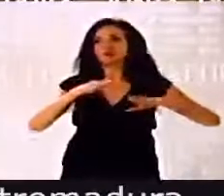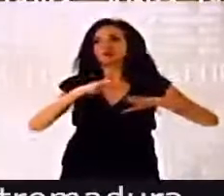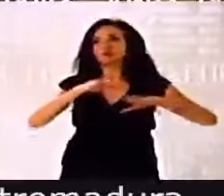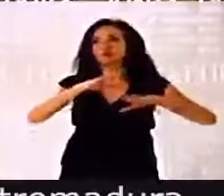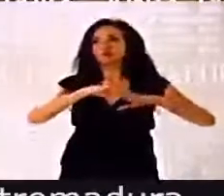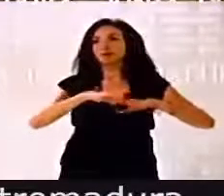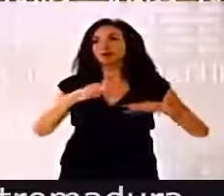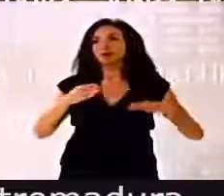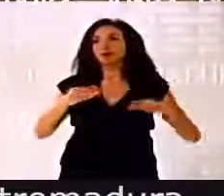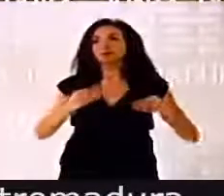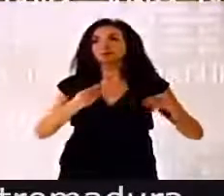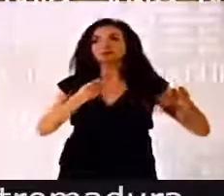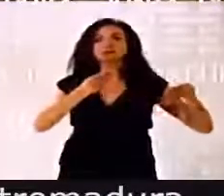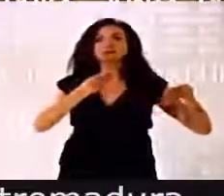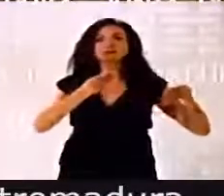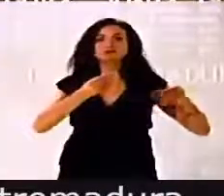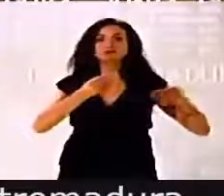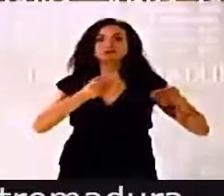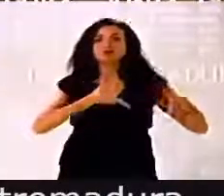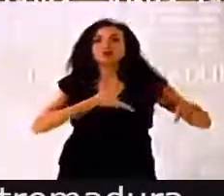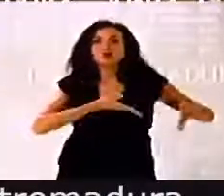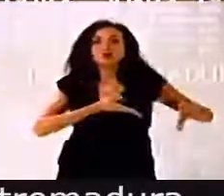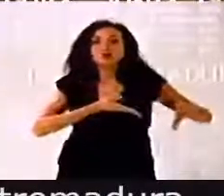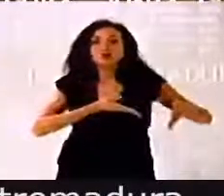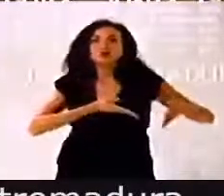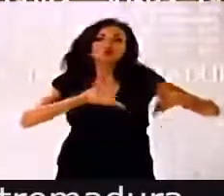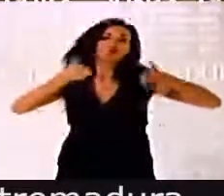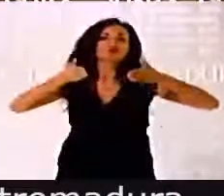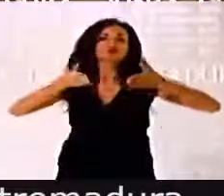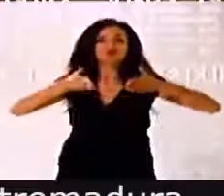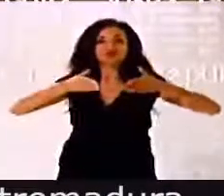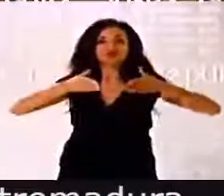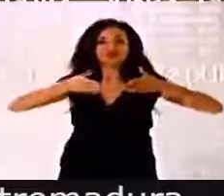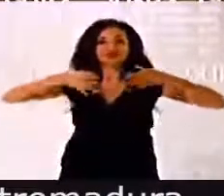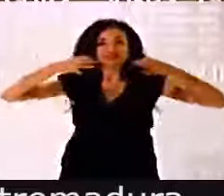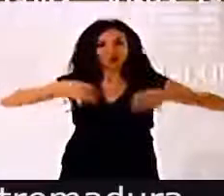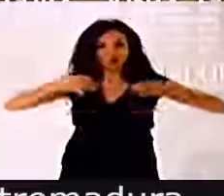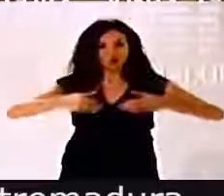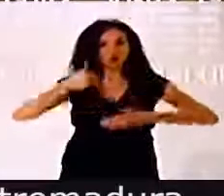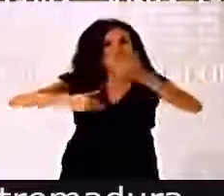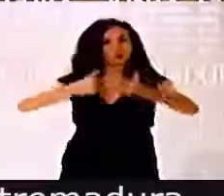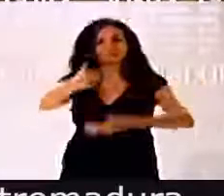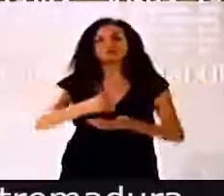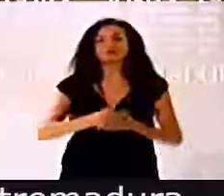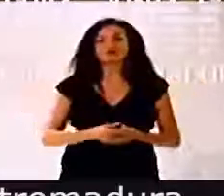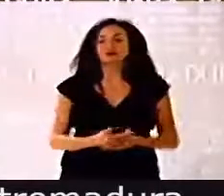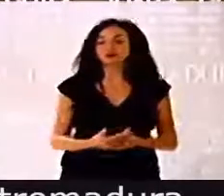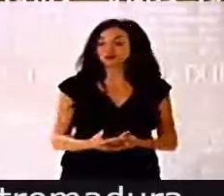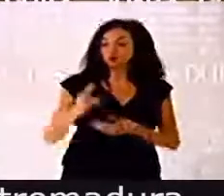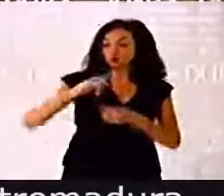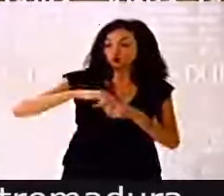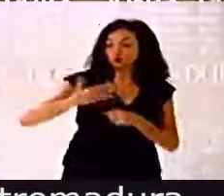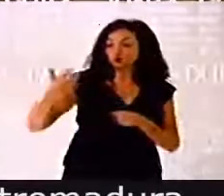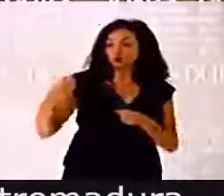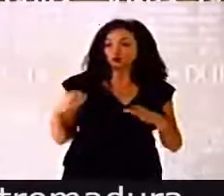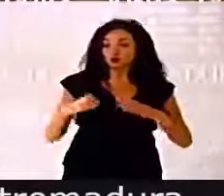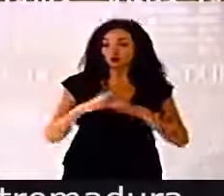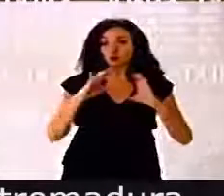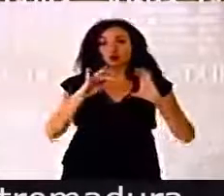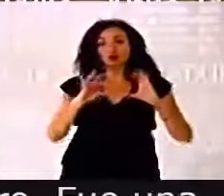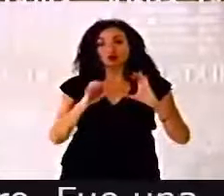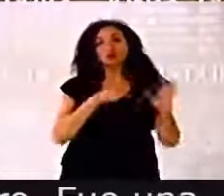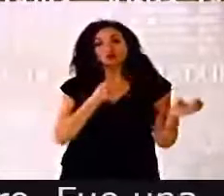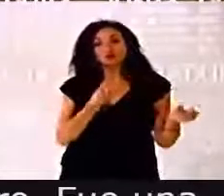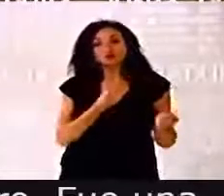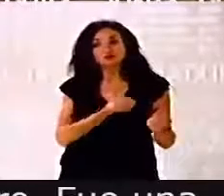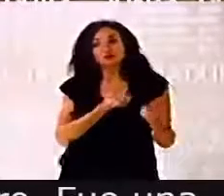nombre, un corredor, gracias Pura, un corredor seguro. Esto fue una cuestión que el pasado lunes el Grupo Parlamentario Ciudadanos comentó al